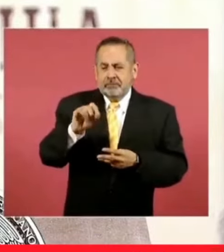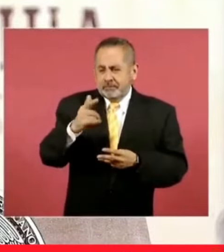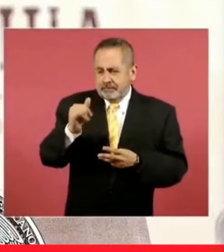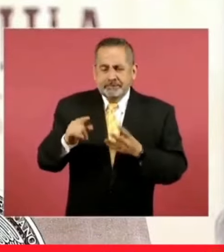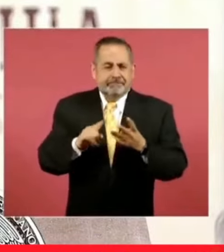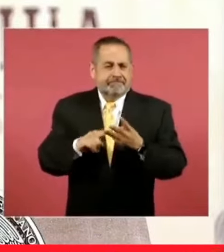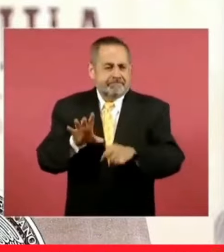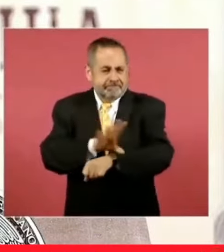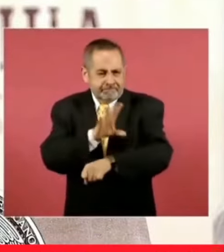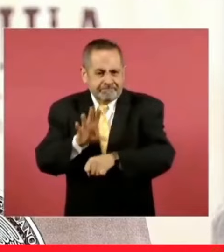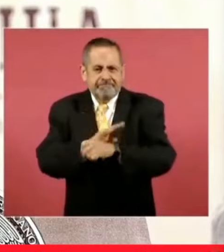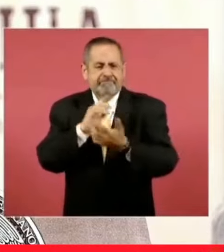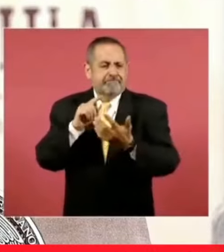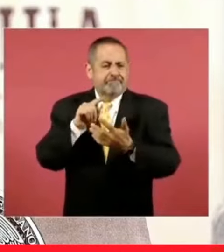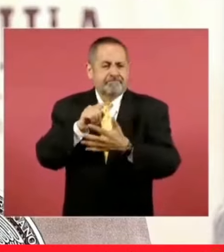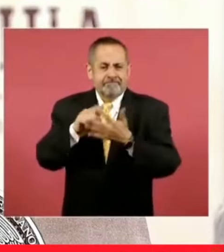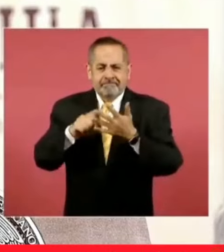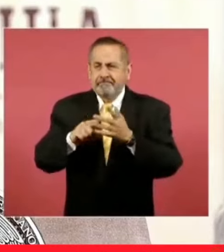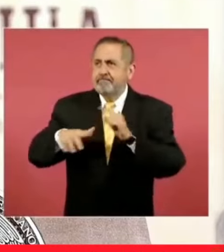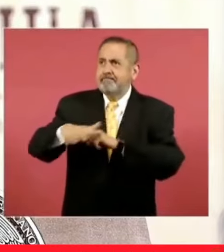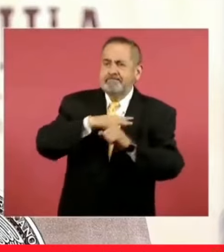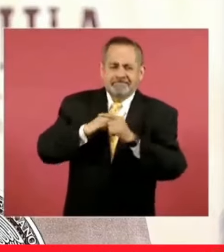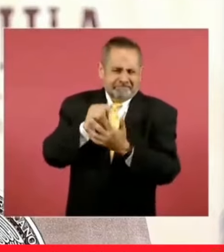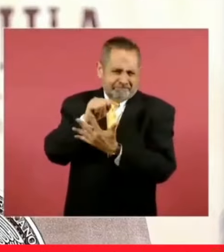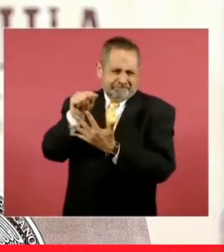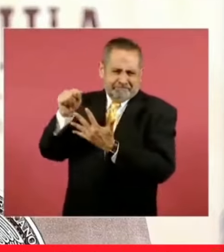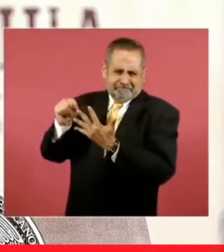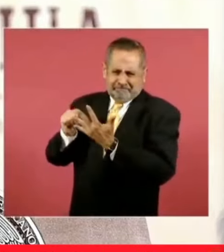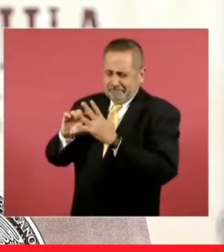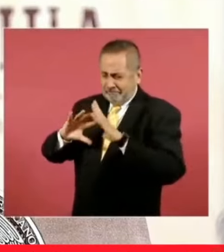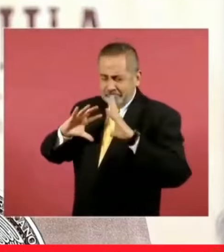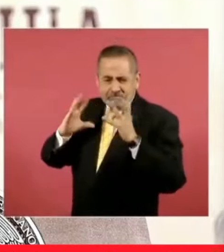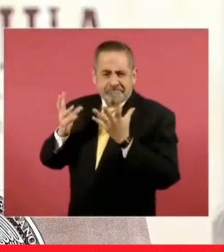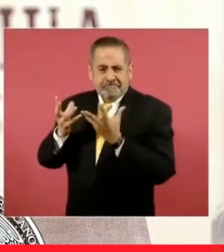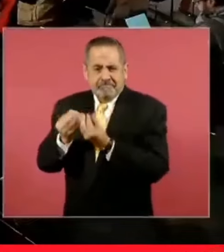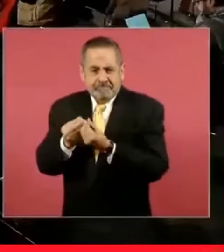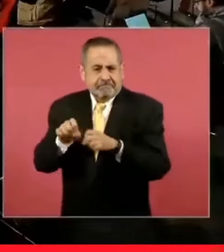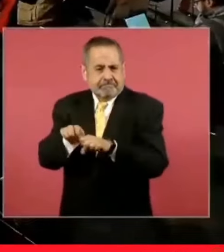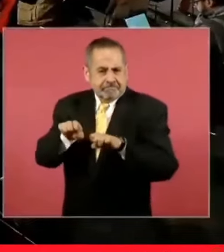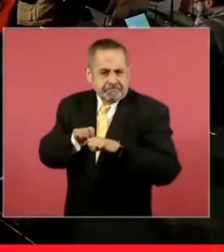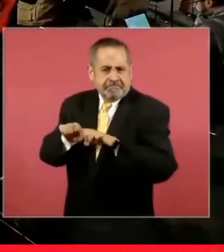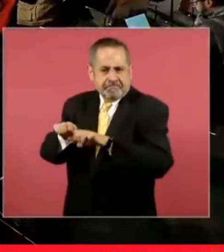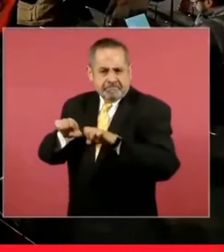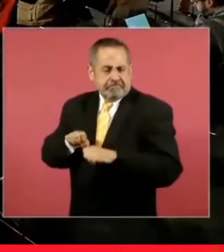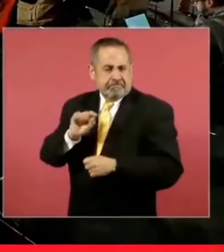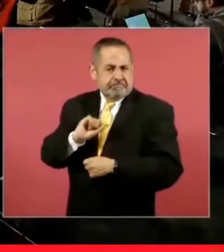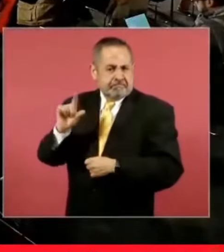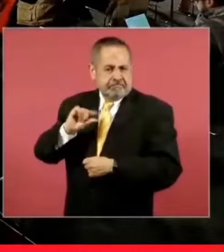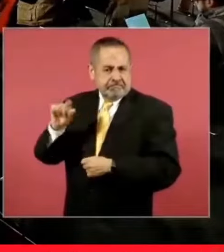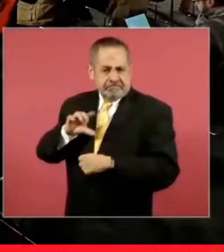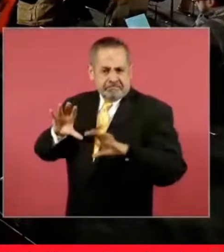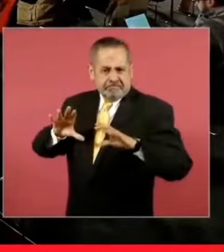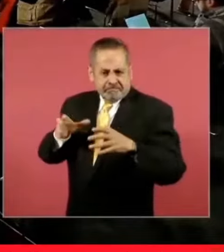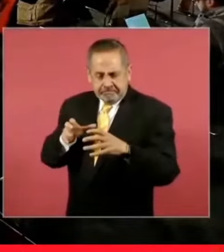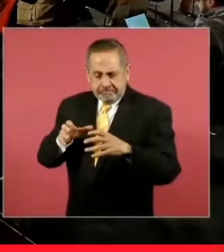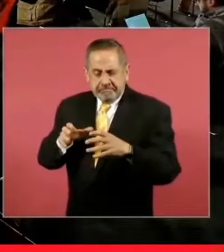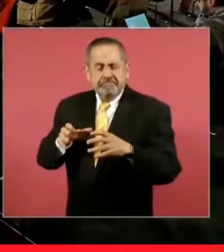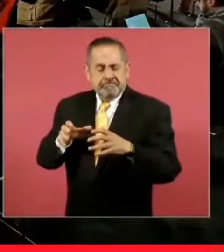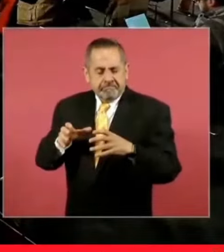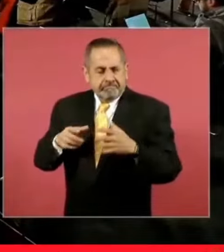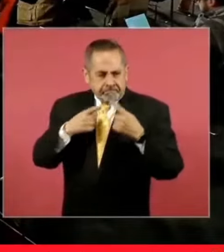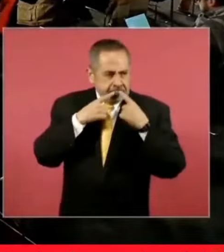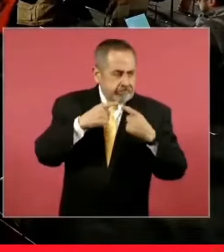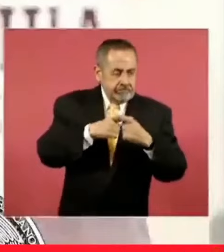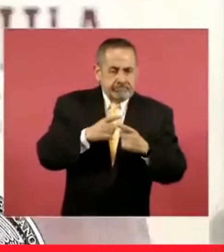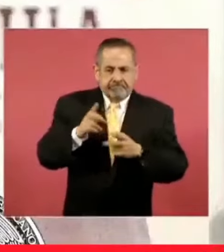eléctrica hasta la ambiental. En todo momento hay que hacer un reconocimiento a las y los